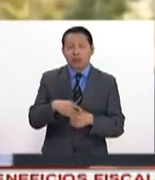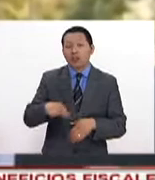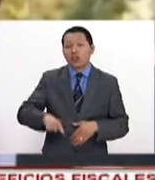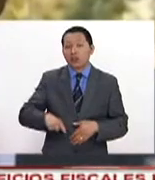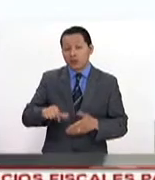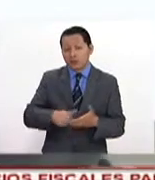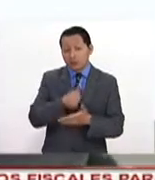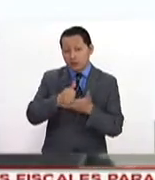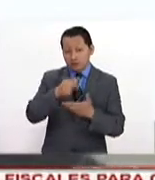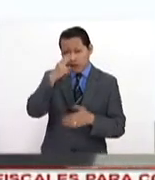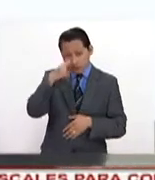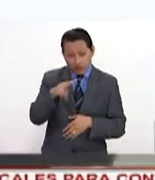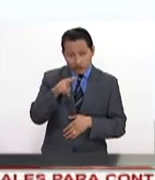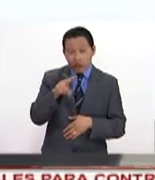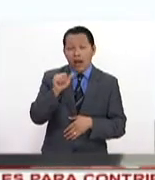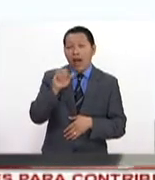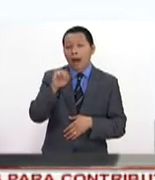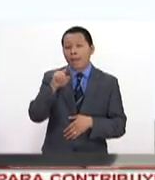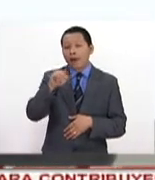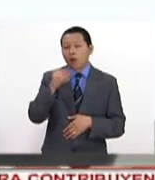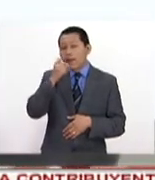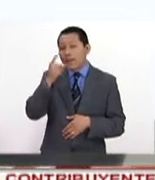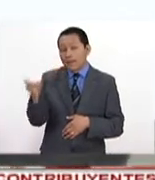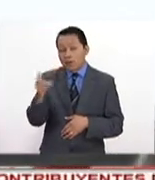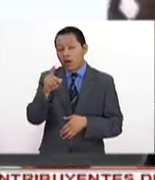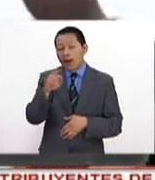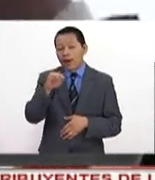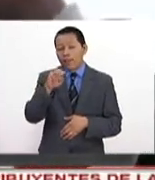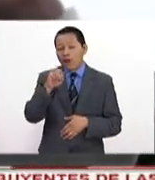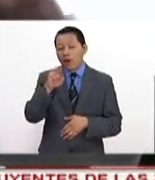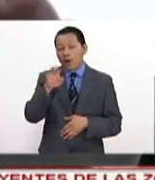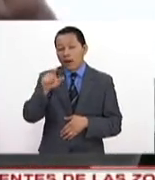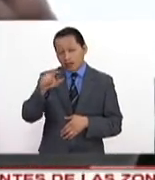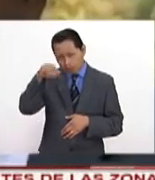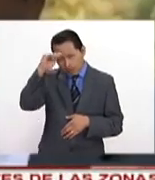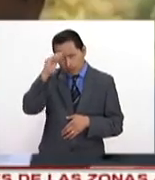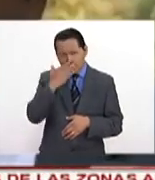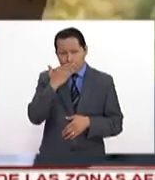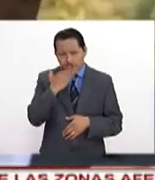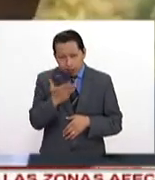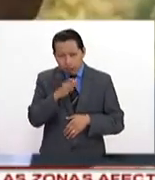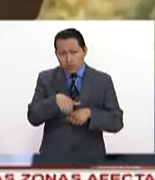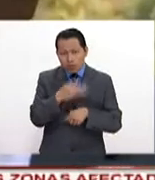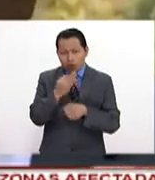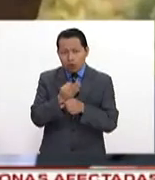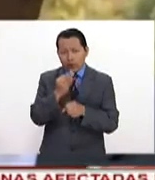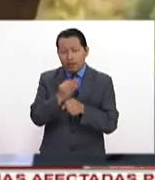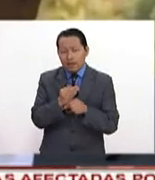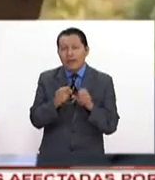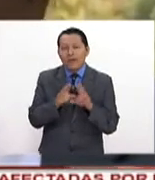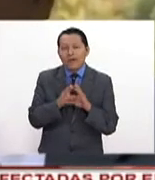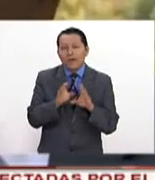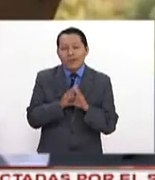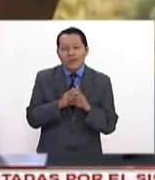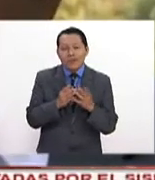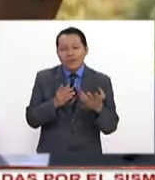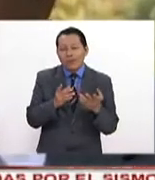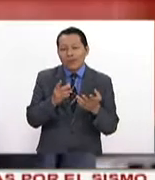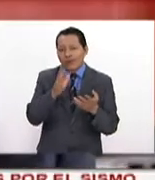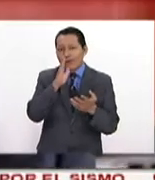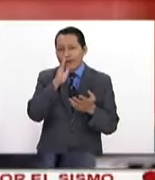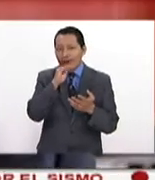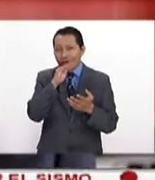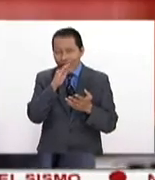gobierno de la ciudad. López Obrador le dijo a Monreal que piense bien si se va a ir o no, porque en las circunstancias actuales no hay cabida para